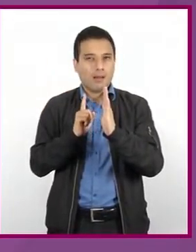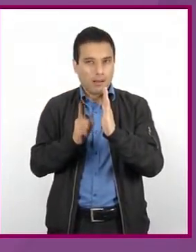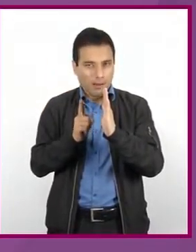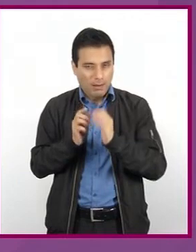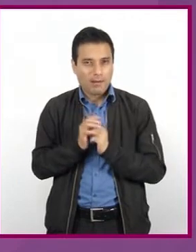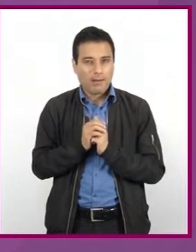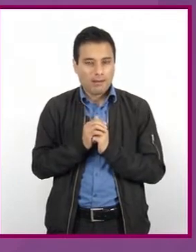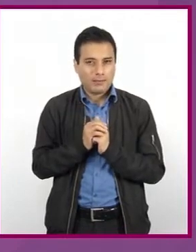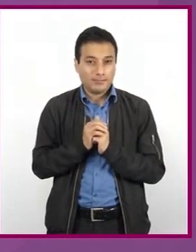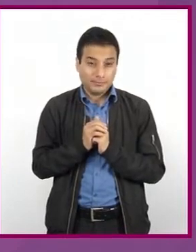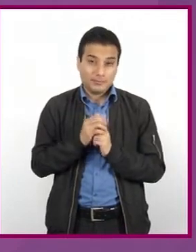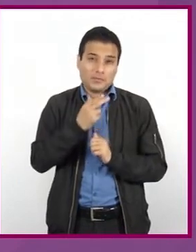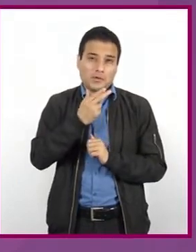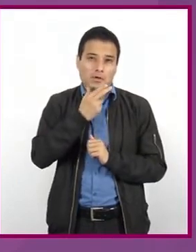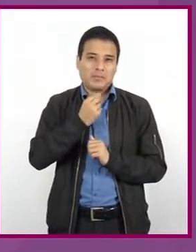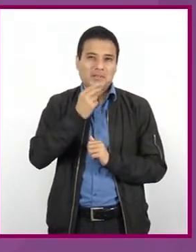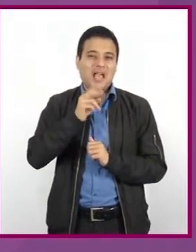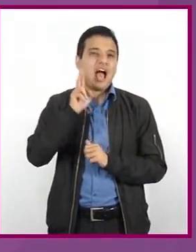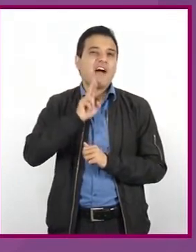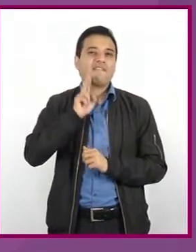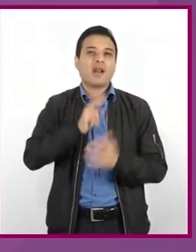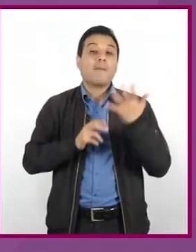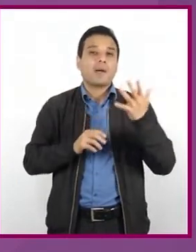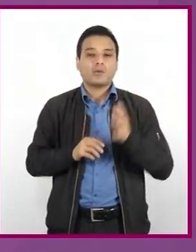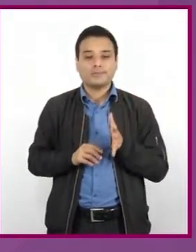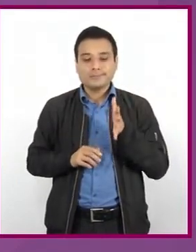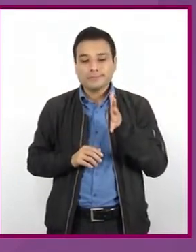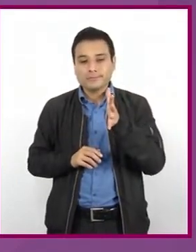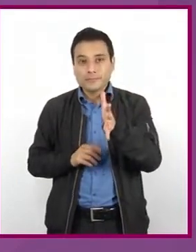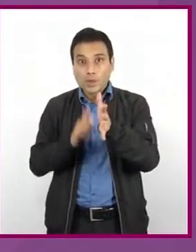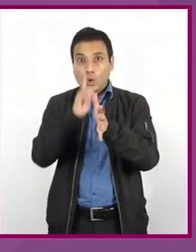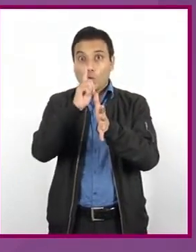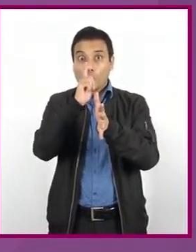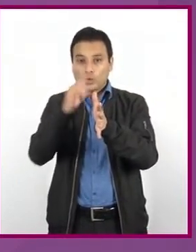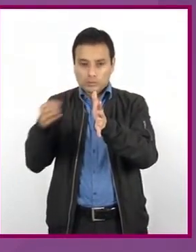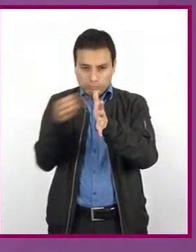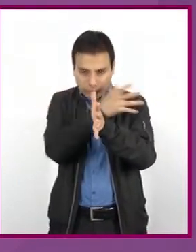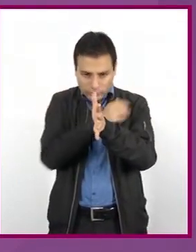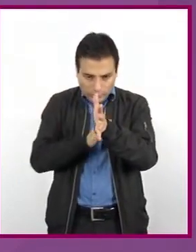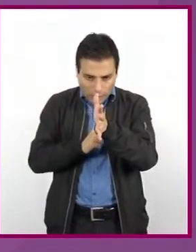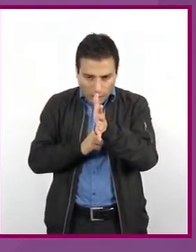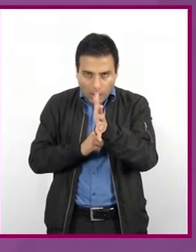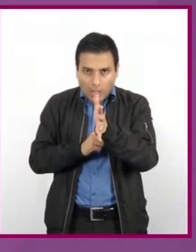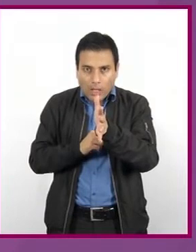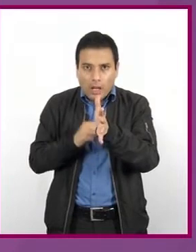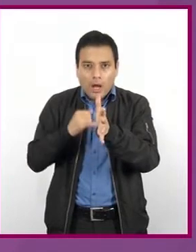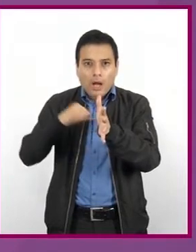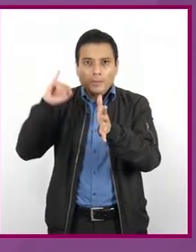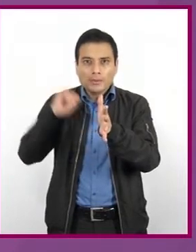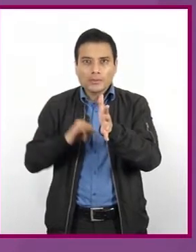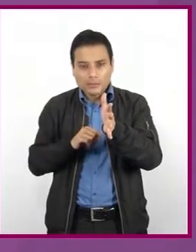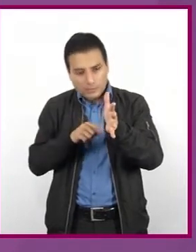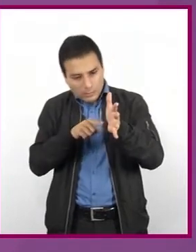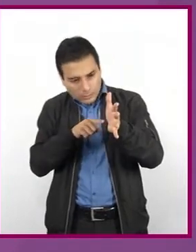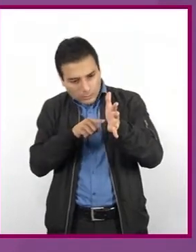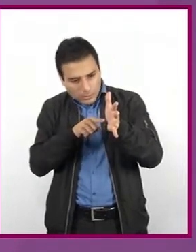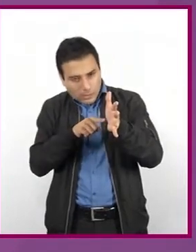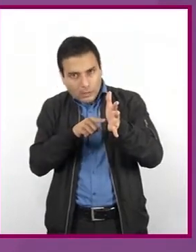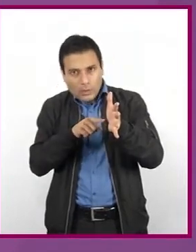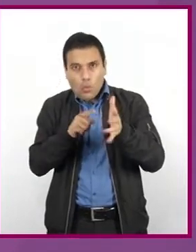Por ocurrencia, puso su mano y observó que los rayos la atravesaban y producían sobre la placa la sombra de